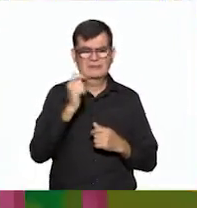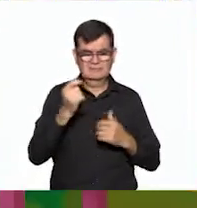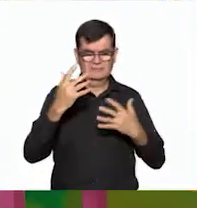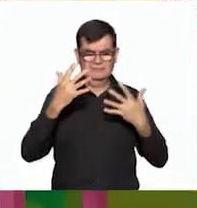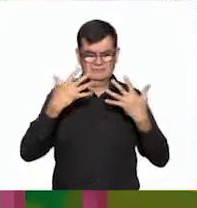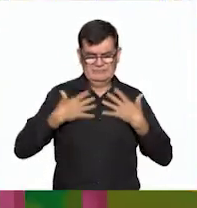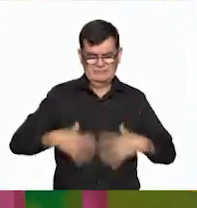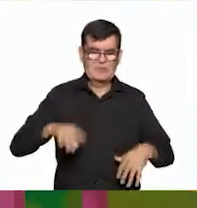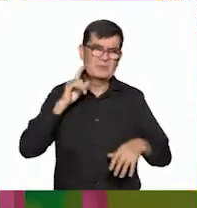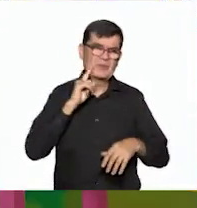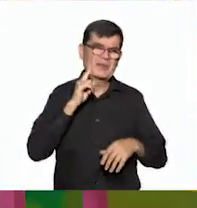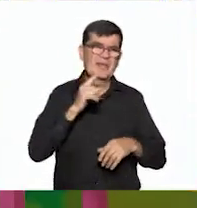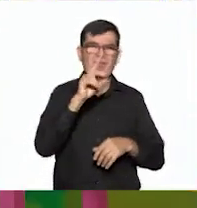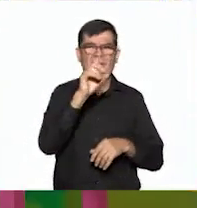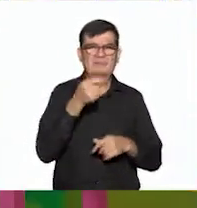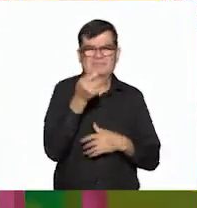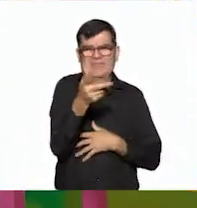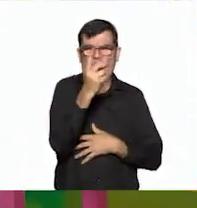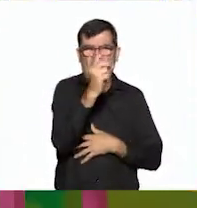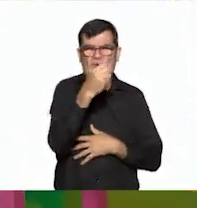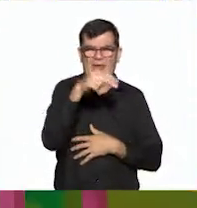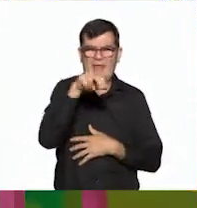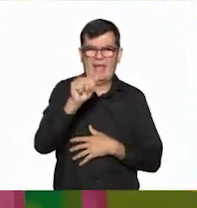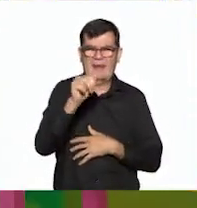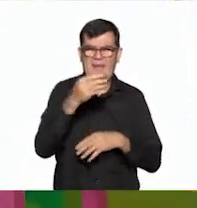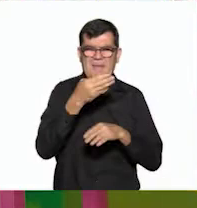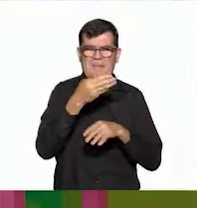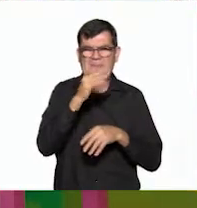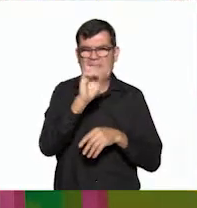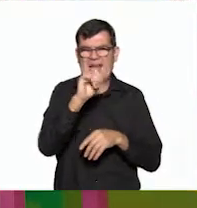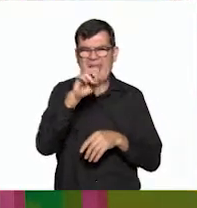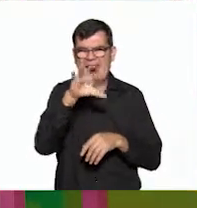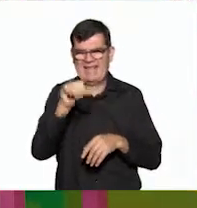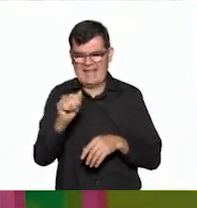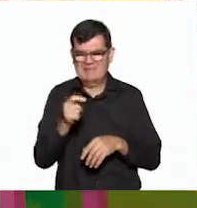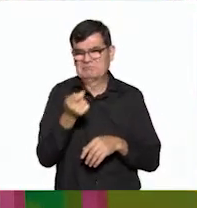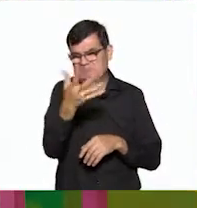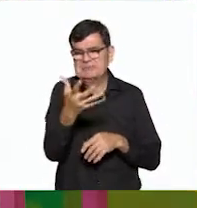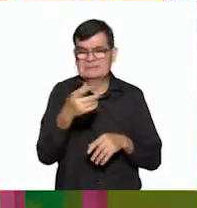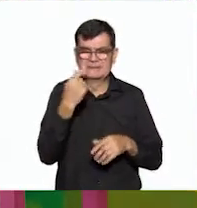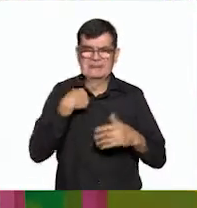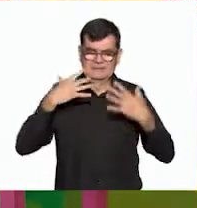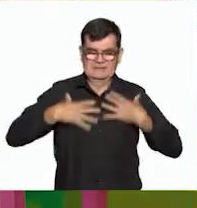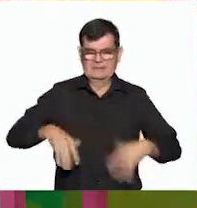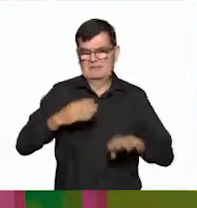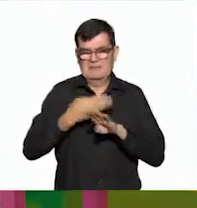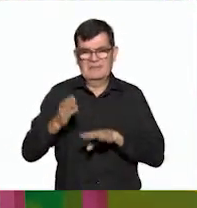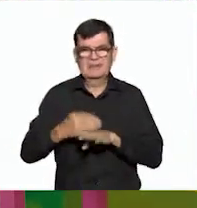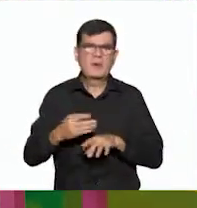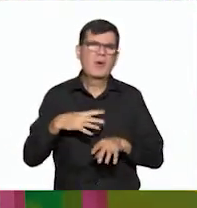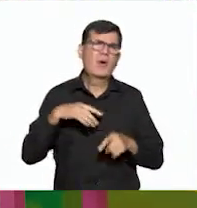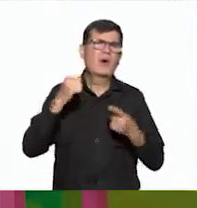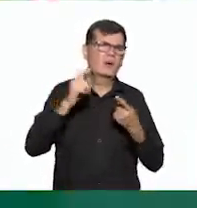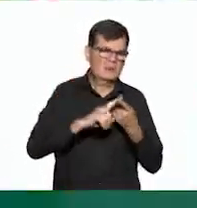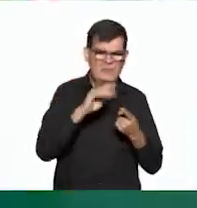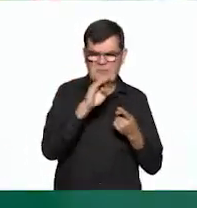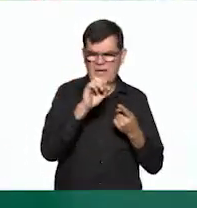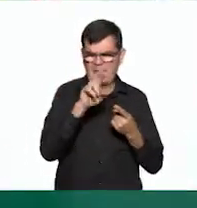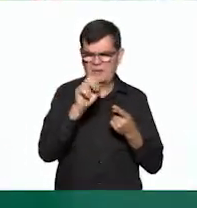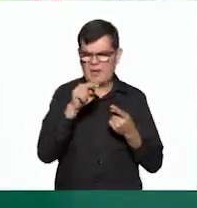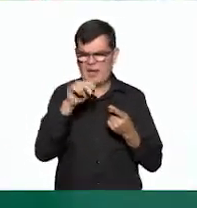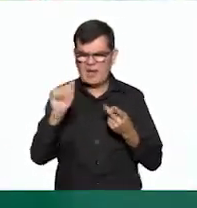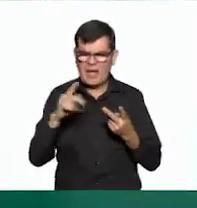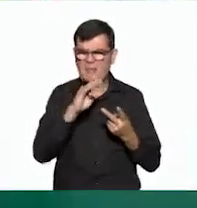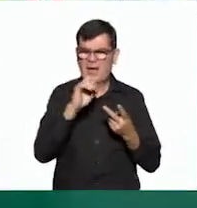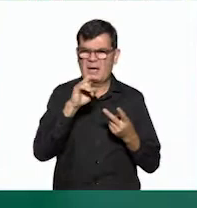Blanca. Sí. Y me gusta la de... ¿cómo? La verbena, verbena. ¡Ay, hay tantas! ¿Cómo